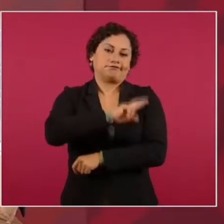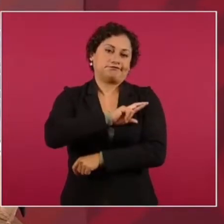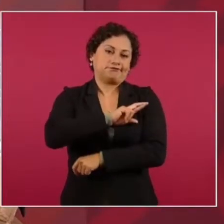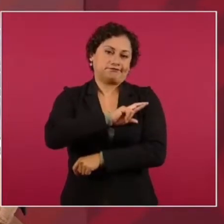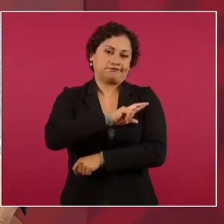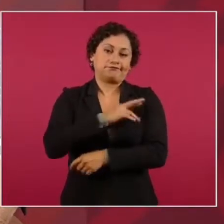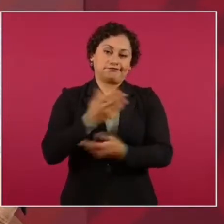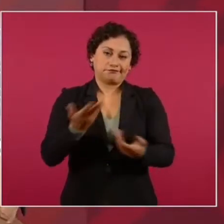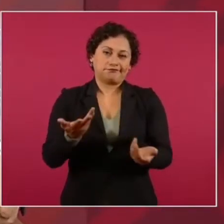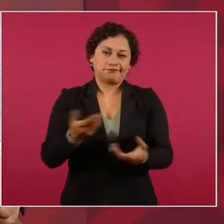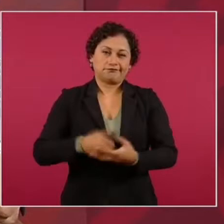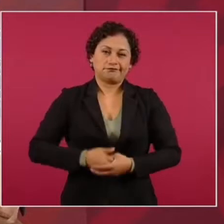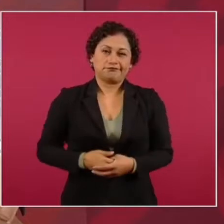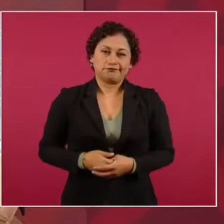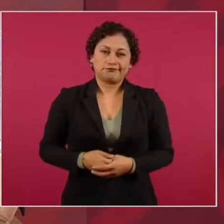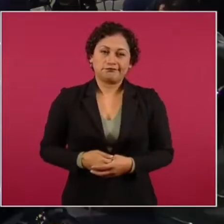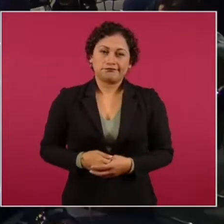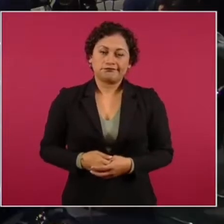desde